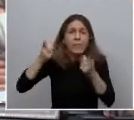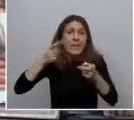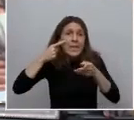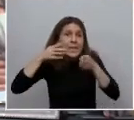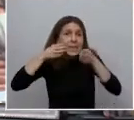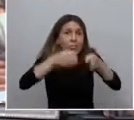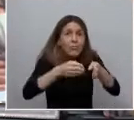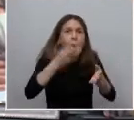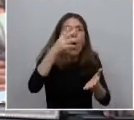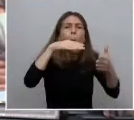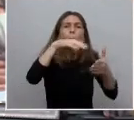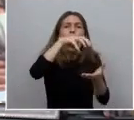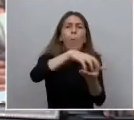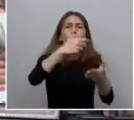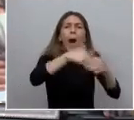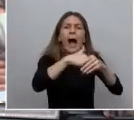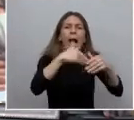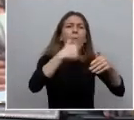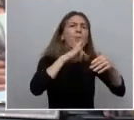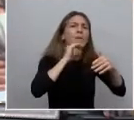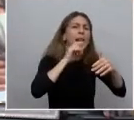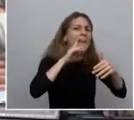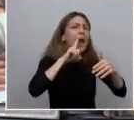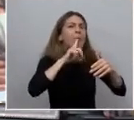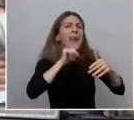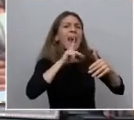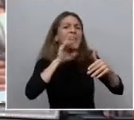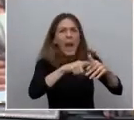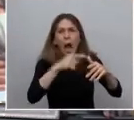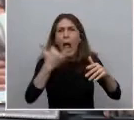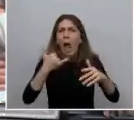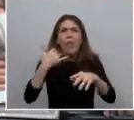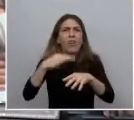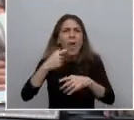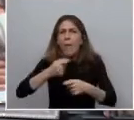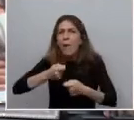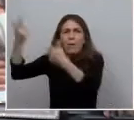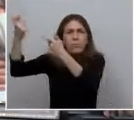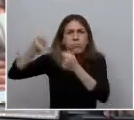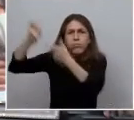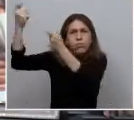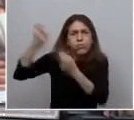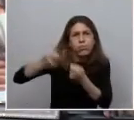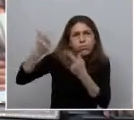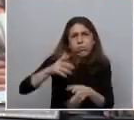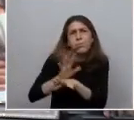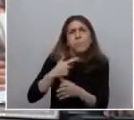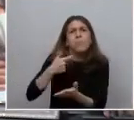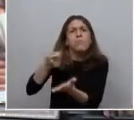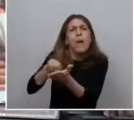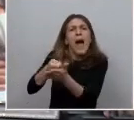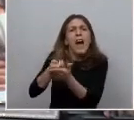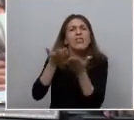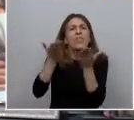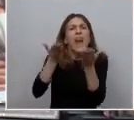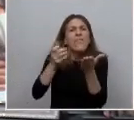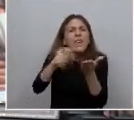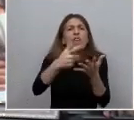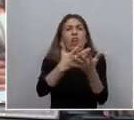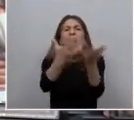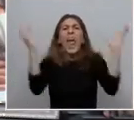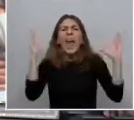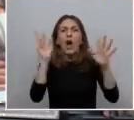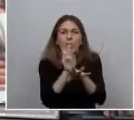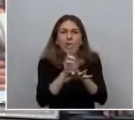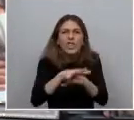banca multilateral y bilateral y con procesos ágiles y transparentes. Pagos por servicios ecosistémicos